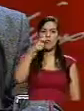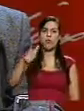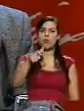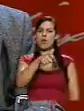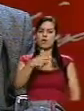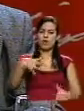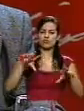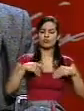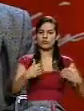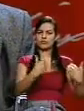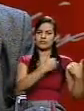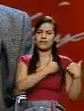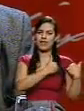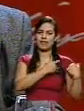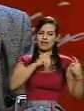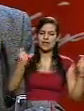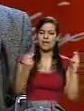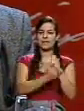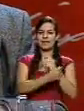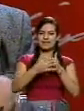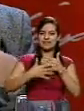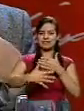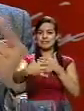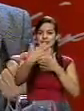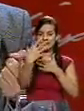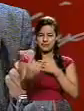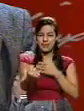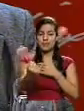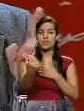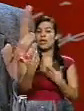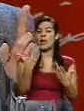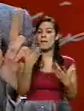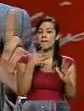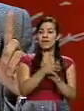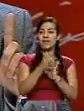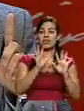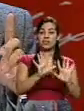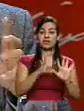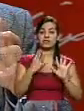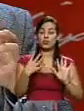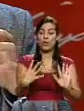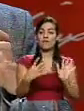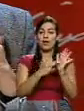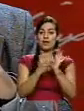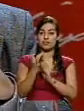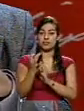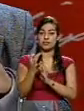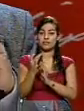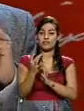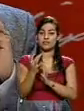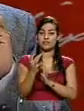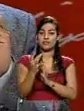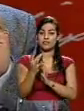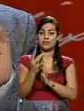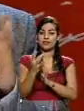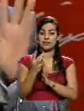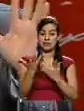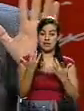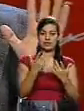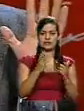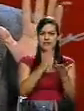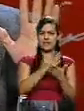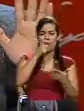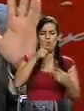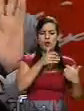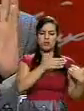sostener, se puede fundamentar, porque el 19 de abril es, digamos, que la ruptura, la fecha en que se rompe,